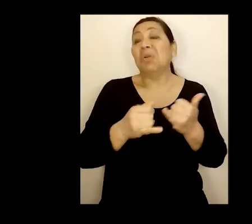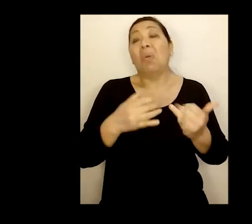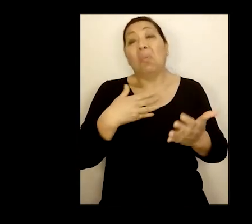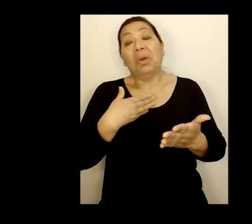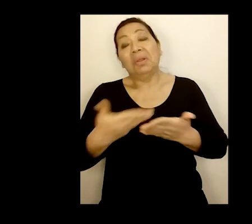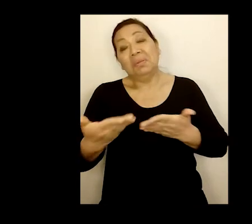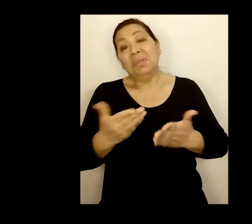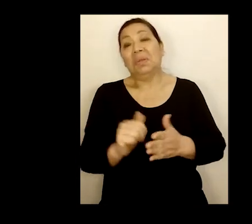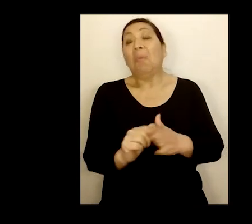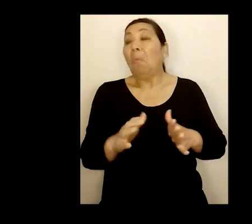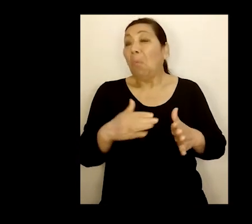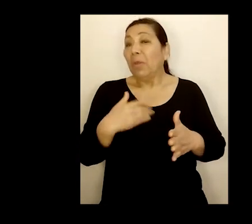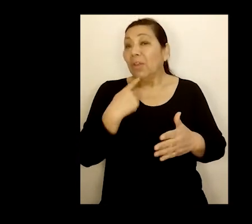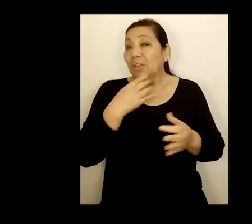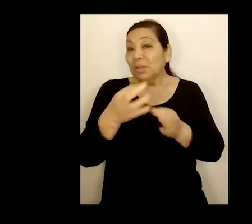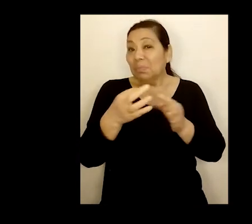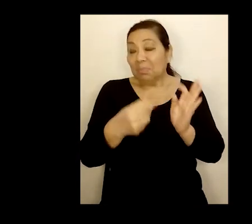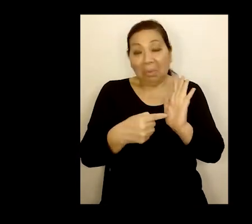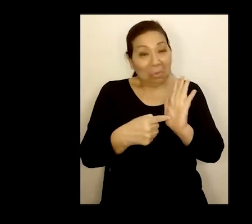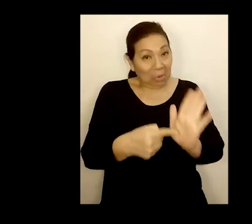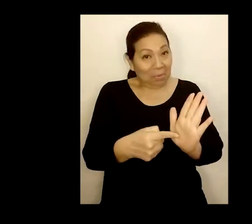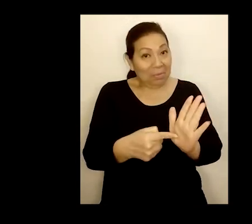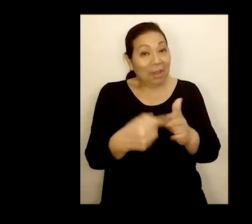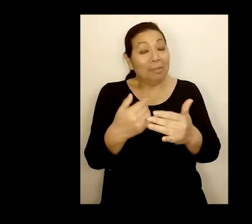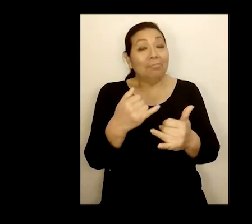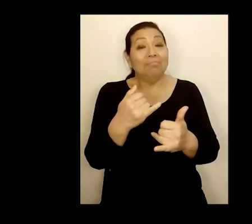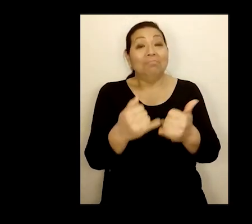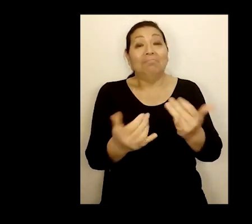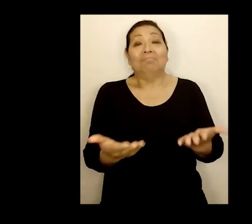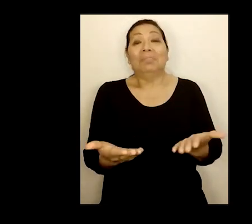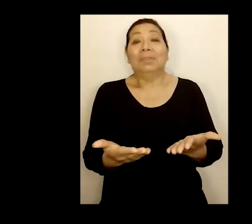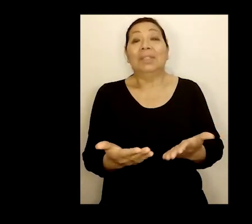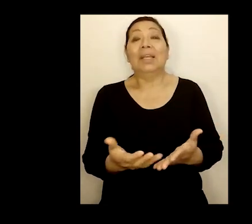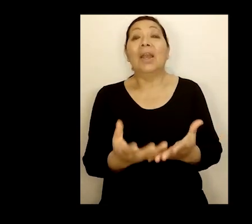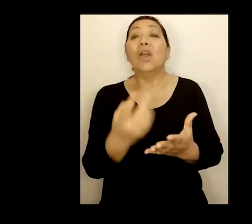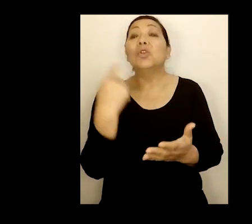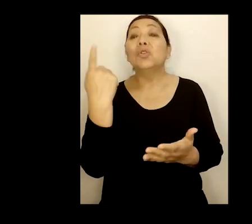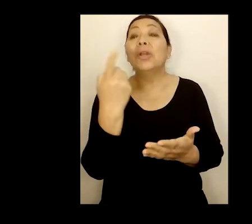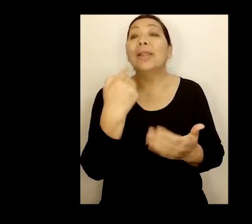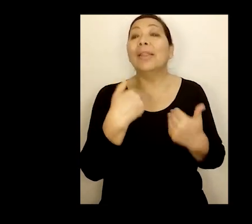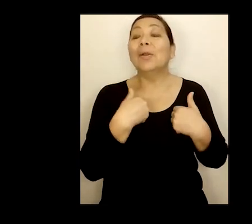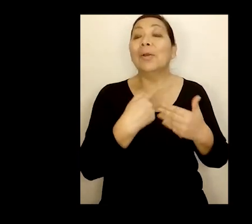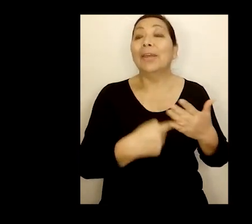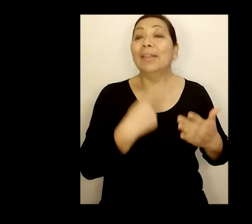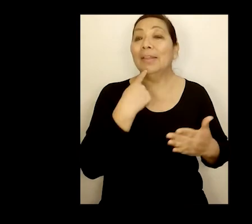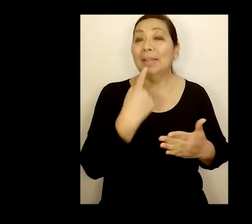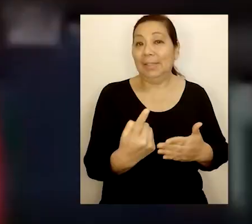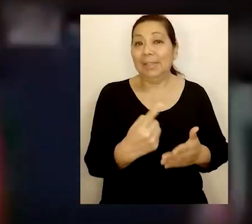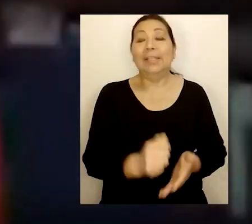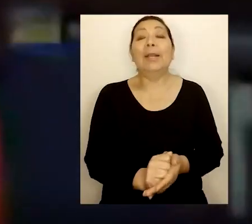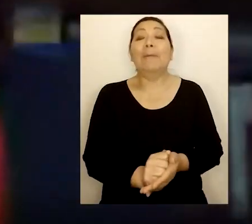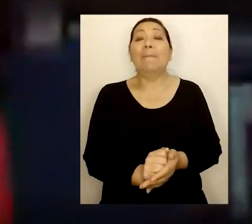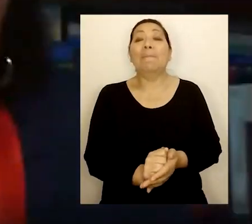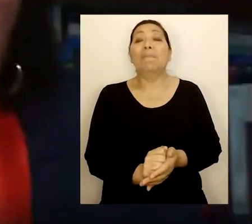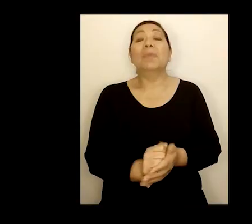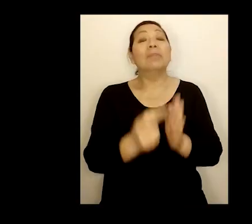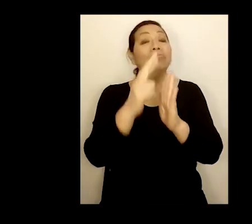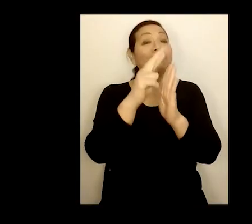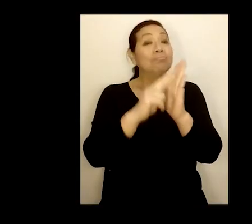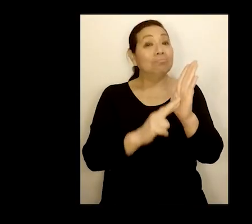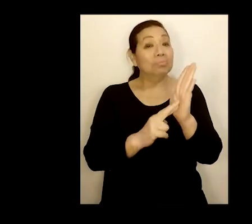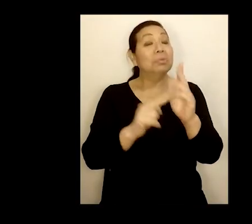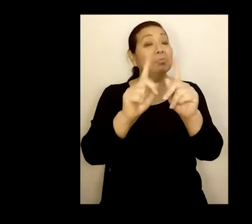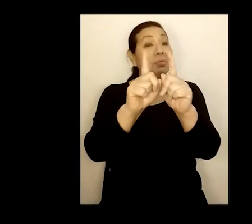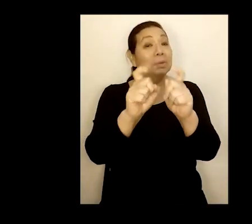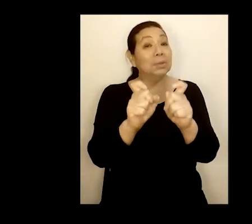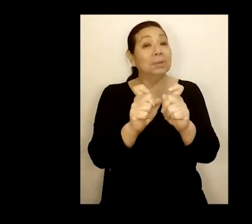sea desestimado. Por estos argumentos, señores magistrados, ya para finalizar, finalmente, solamente debo señalar que las resoluciones que han